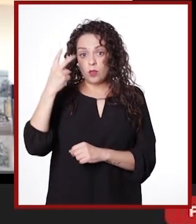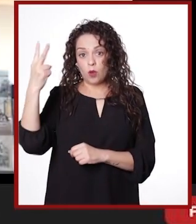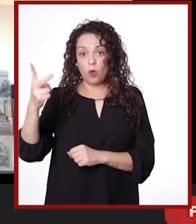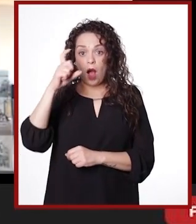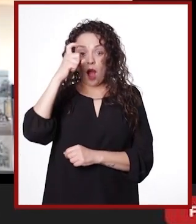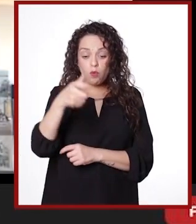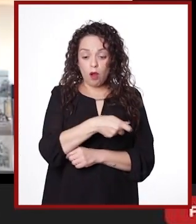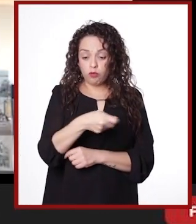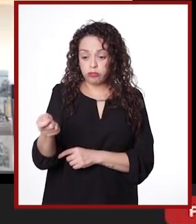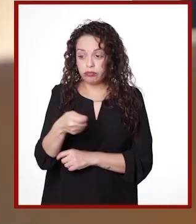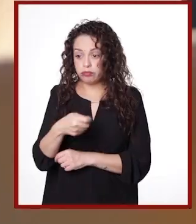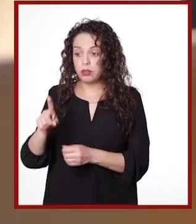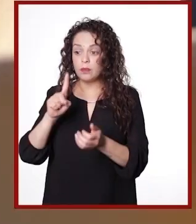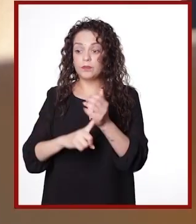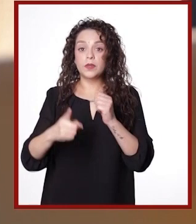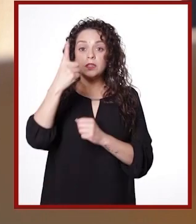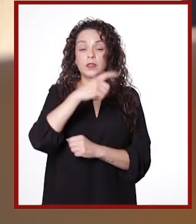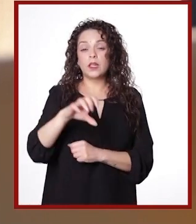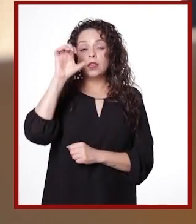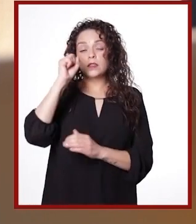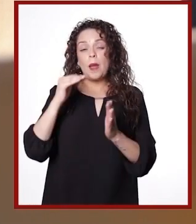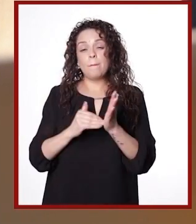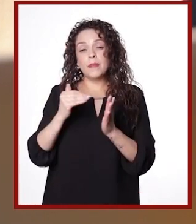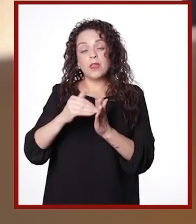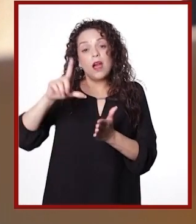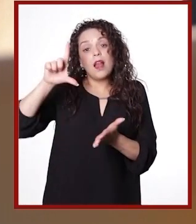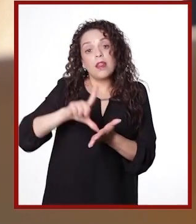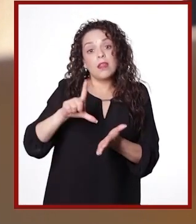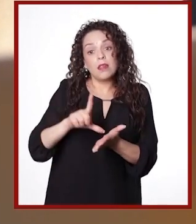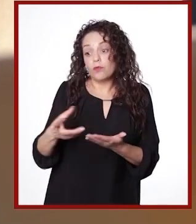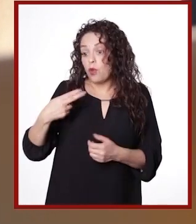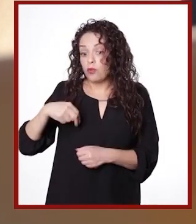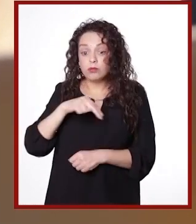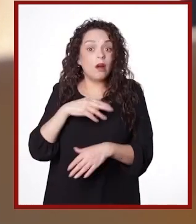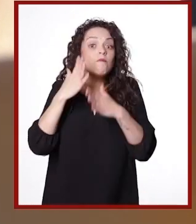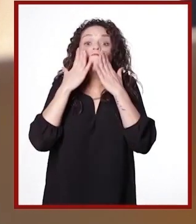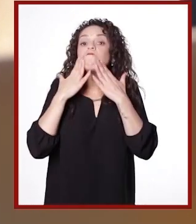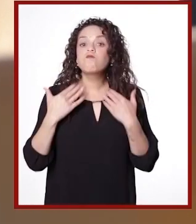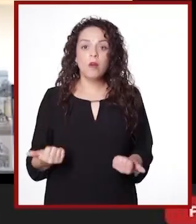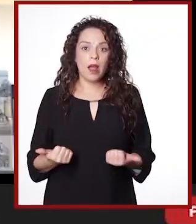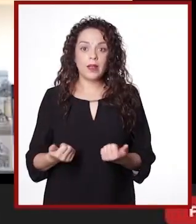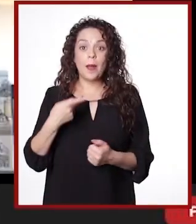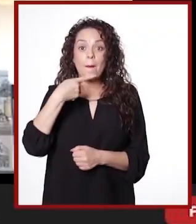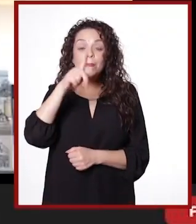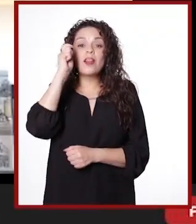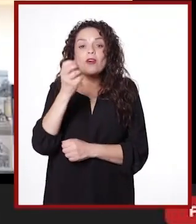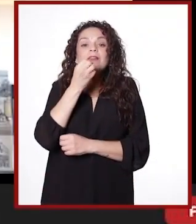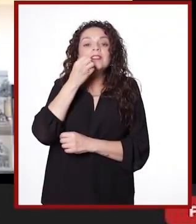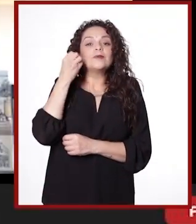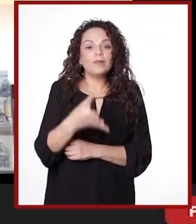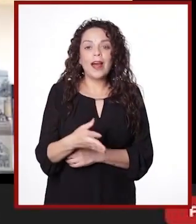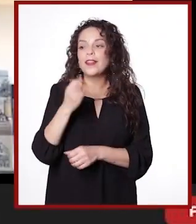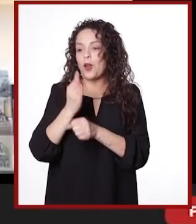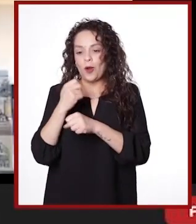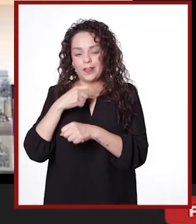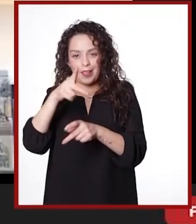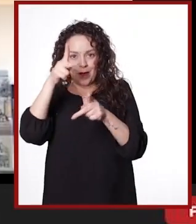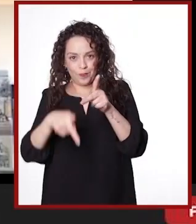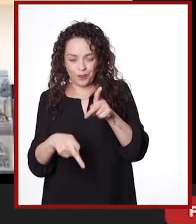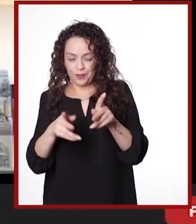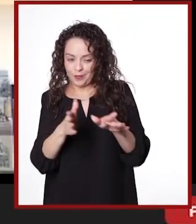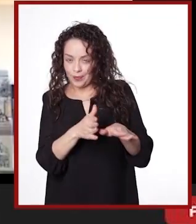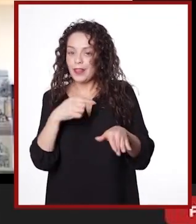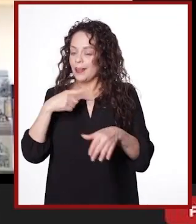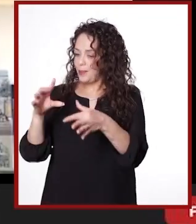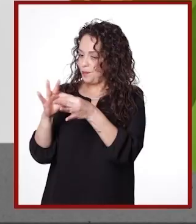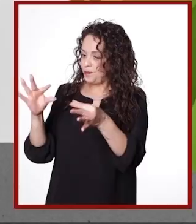son 160 millones de litros que nosotros no tenemos. Sí, claro. Y lo que es padrísimo de eso, que voy a hacer una pequeña pausa, es nosotros